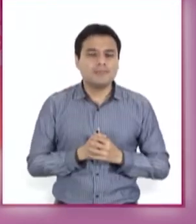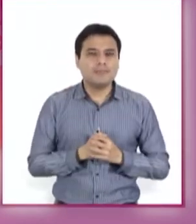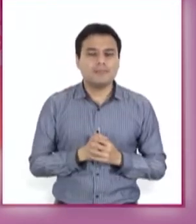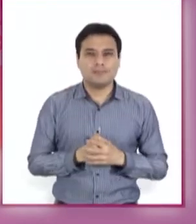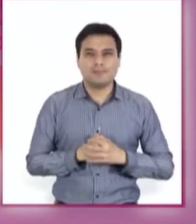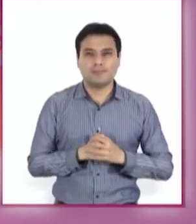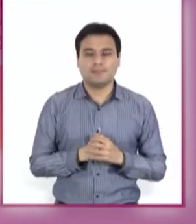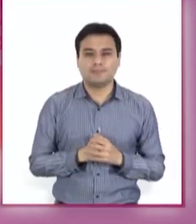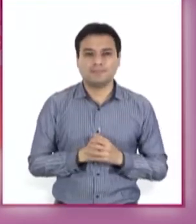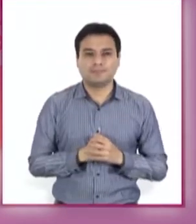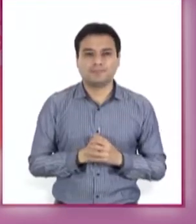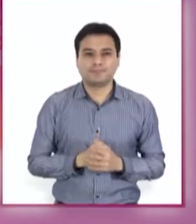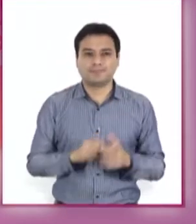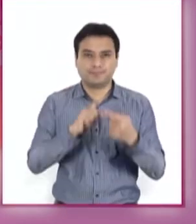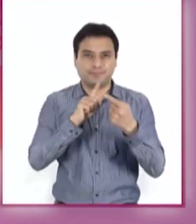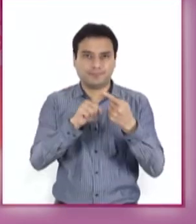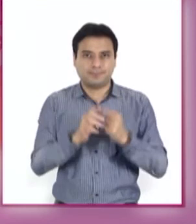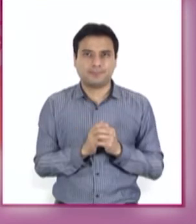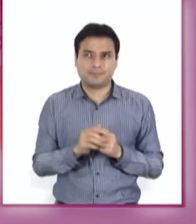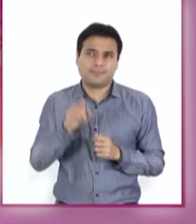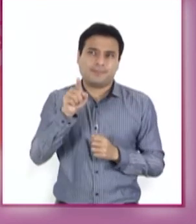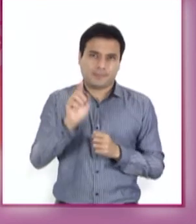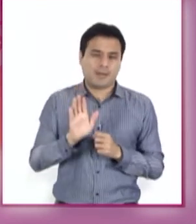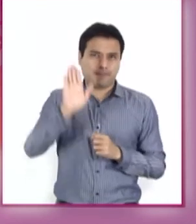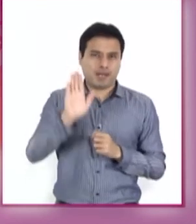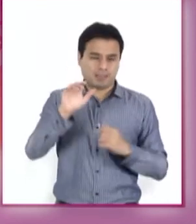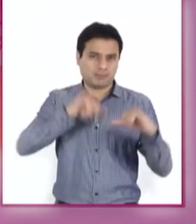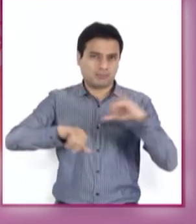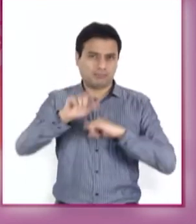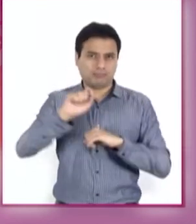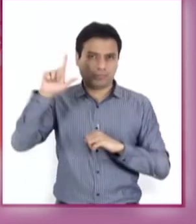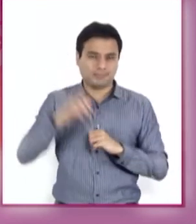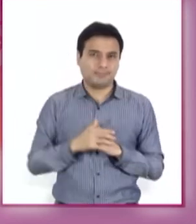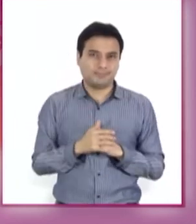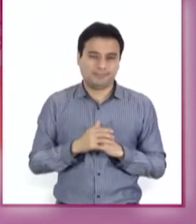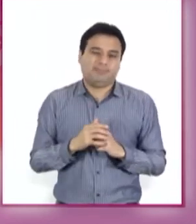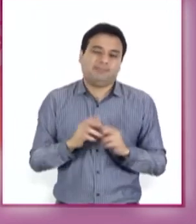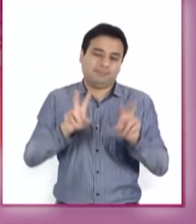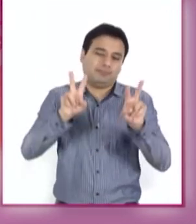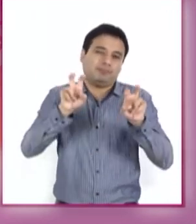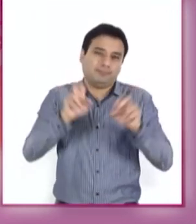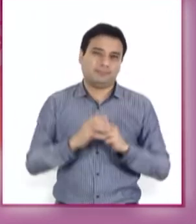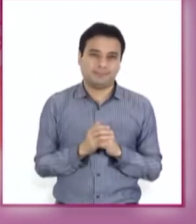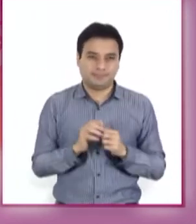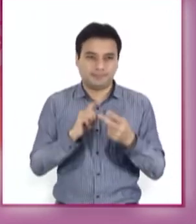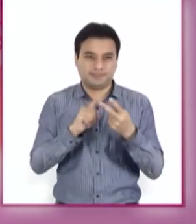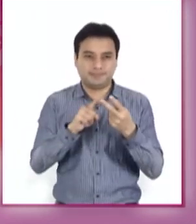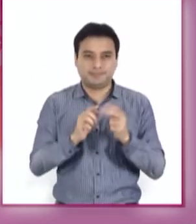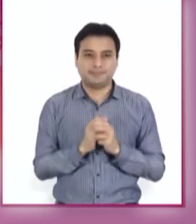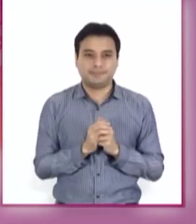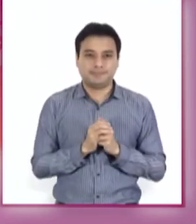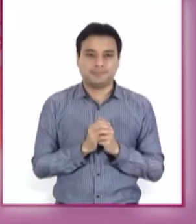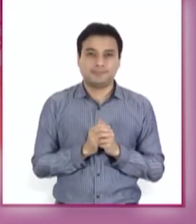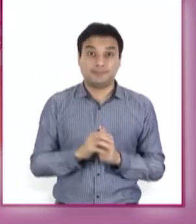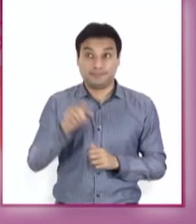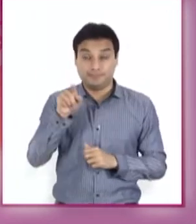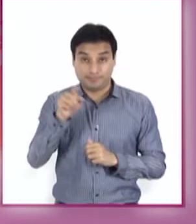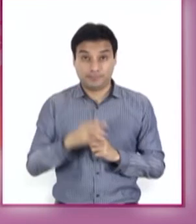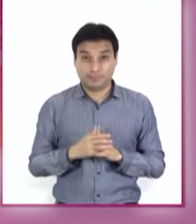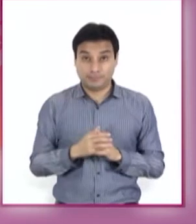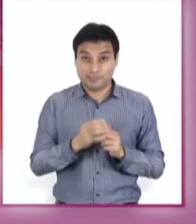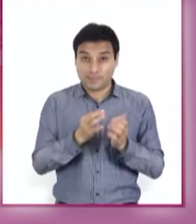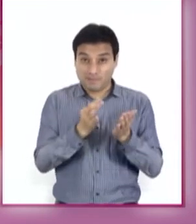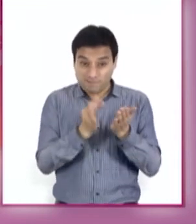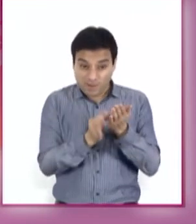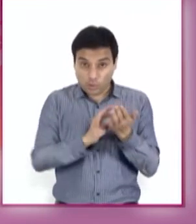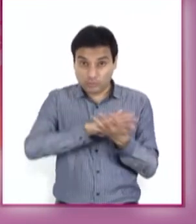párrafo? A. Son alquimistas, al menos poéticamente. B. No es que transmuten los